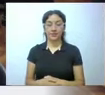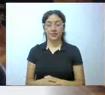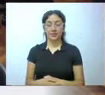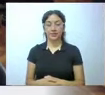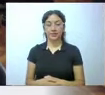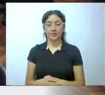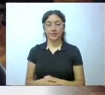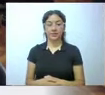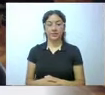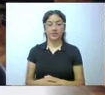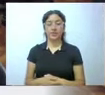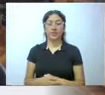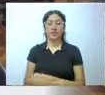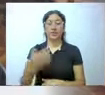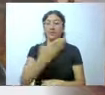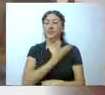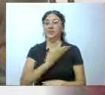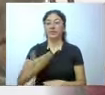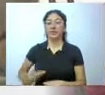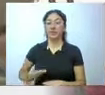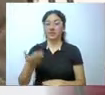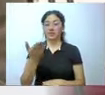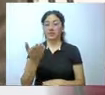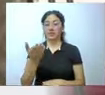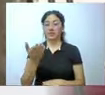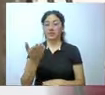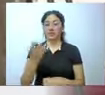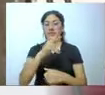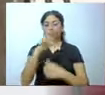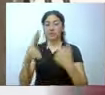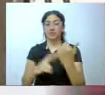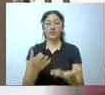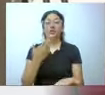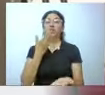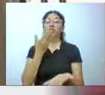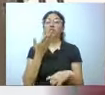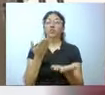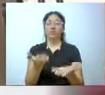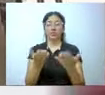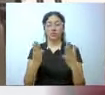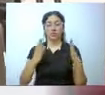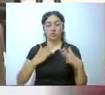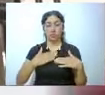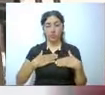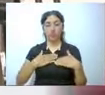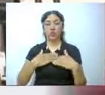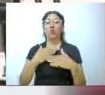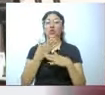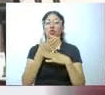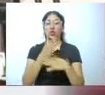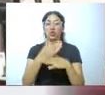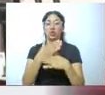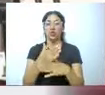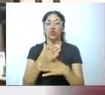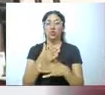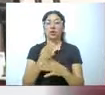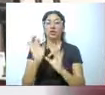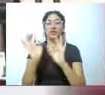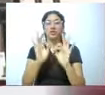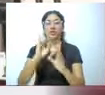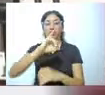señora presidenta señores regidores Bueno yo comparto lo expresado por regidor José tisoc